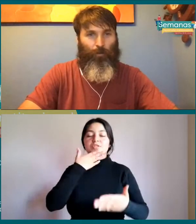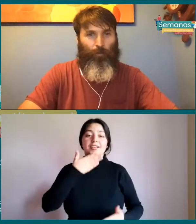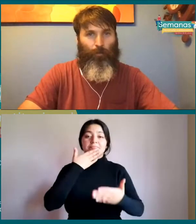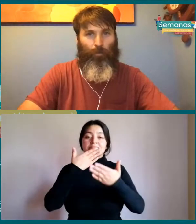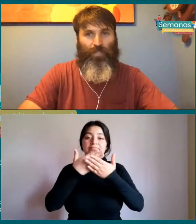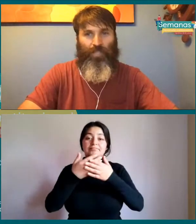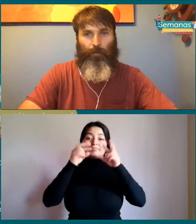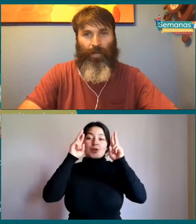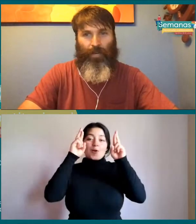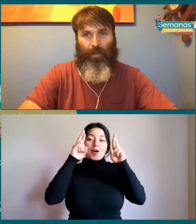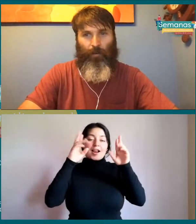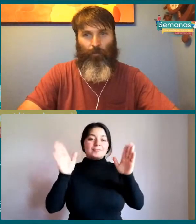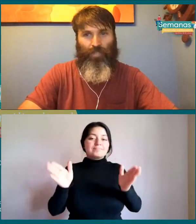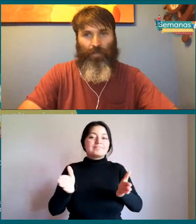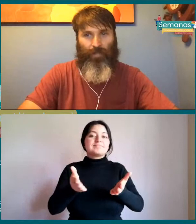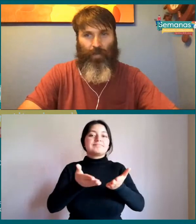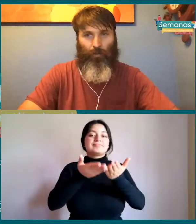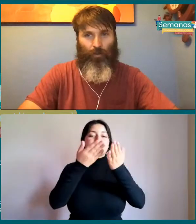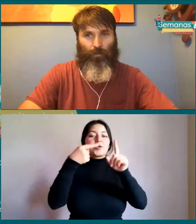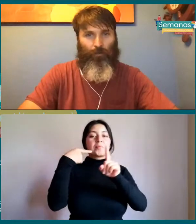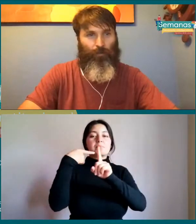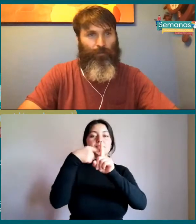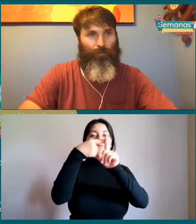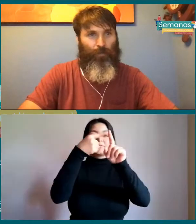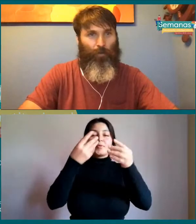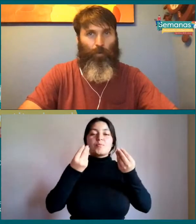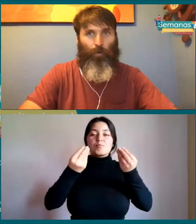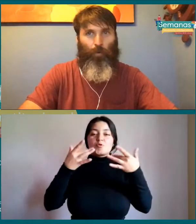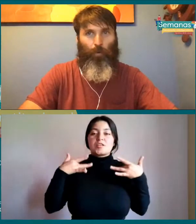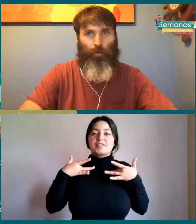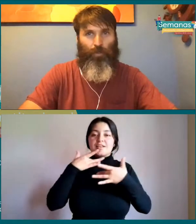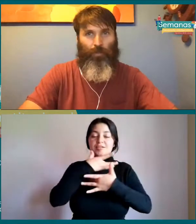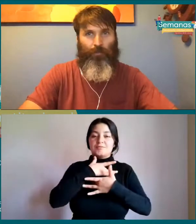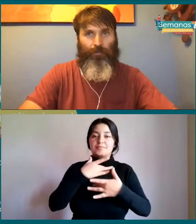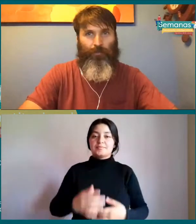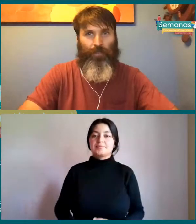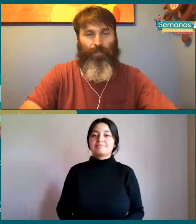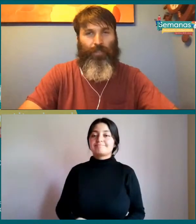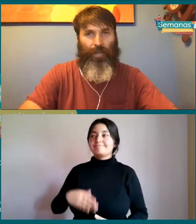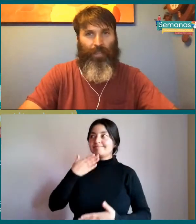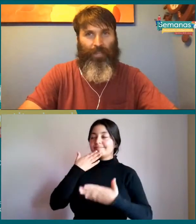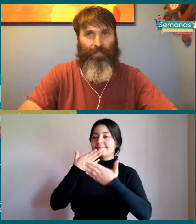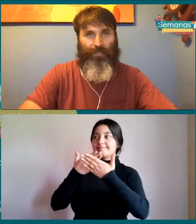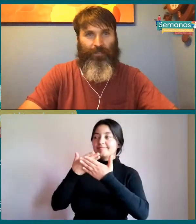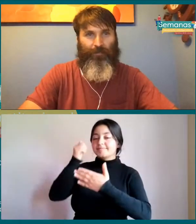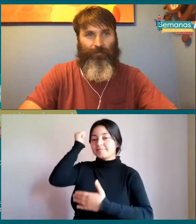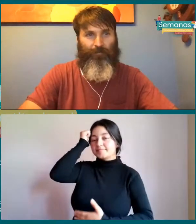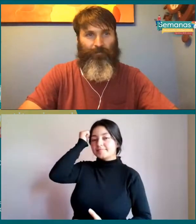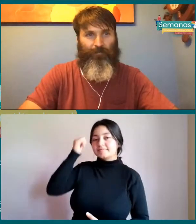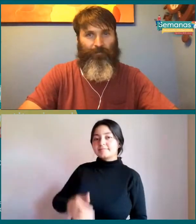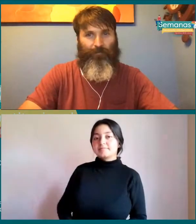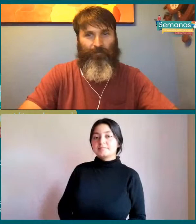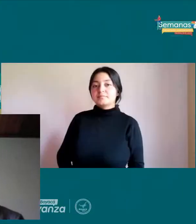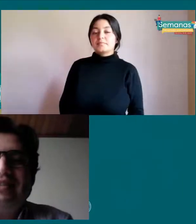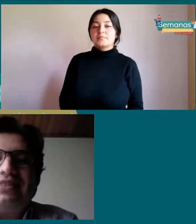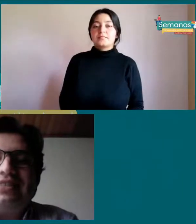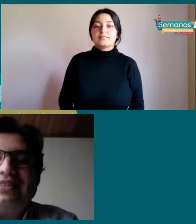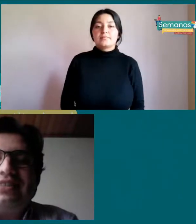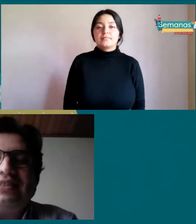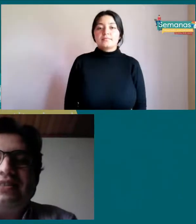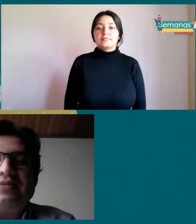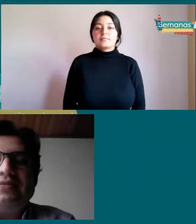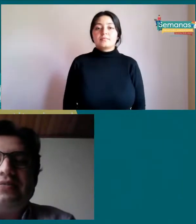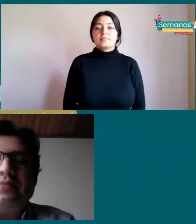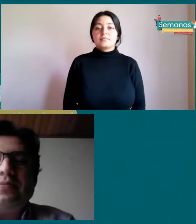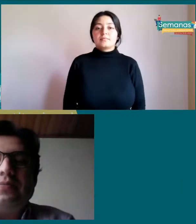todo muchísima, muchísima salud. Gracias, profesor. Un gusto. También finalizamos esta sesión